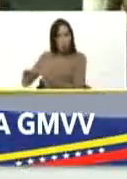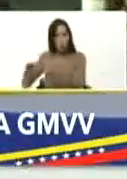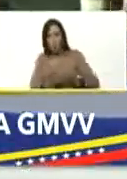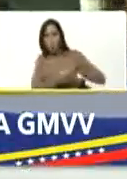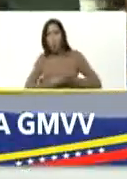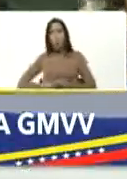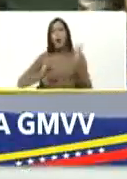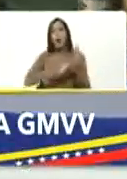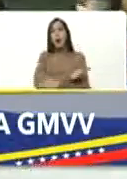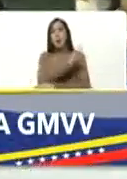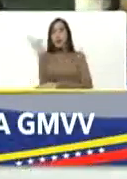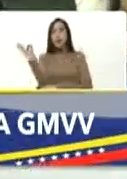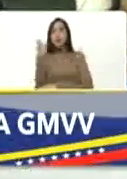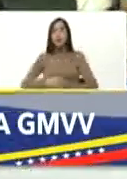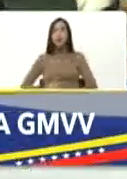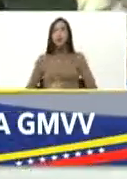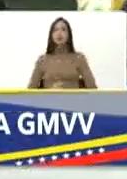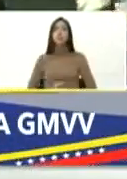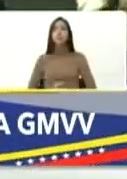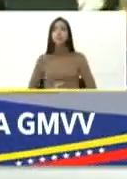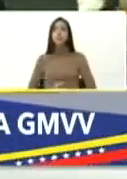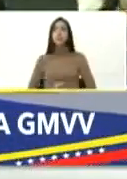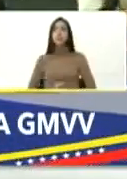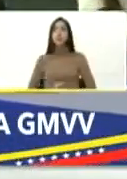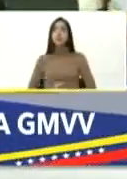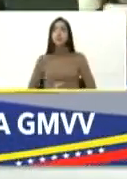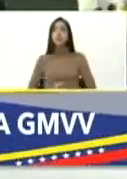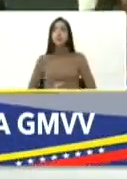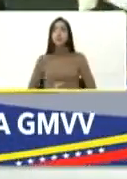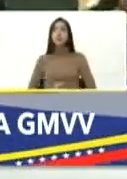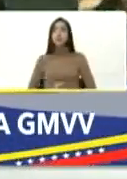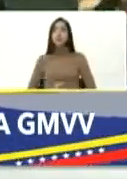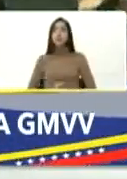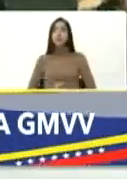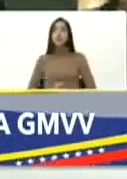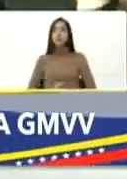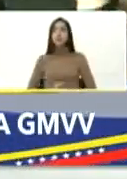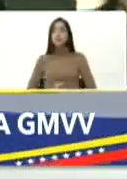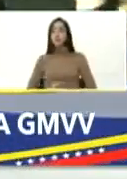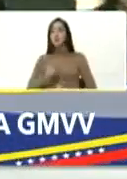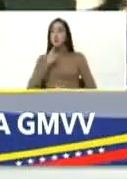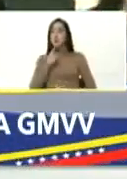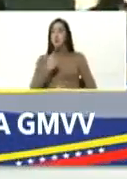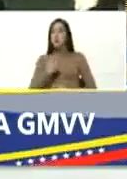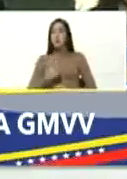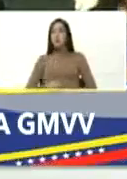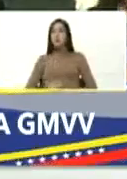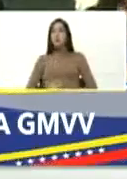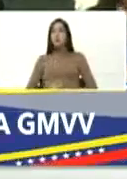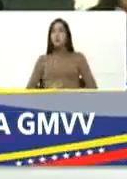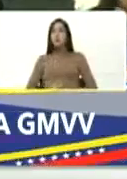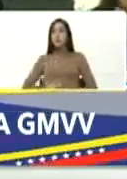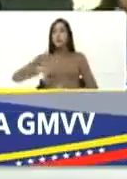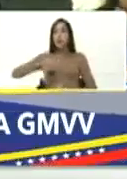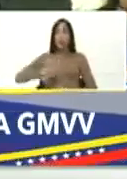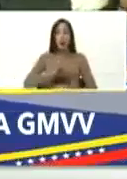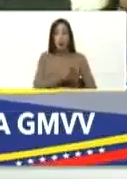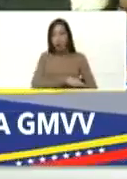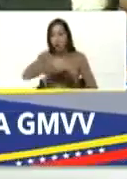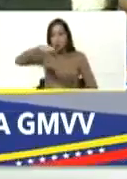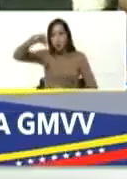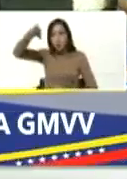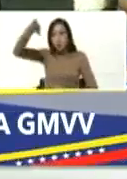de Barquisimeto. Pero antes de dar el pase, yo les voy a entregar la llave de su